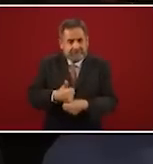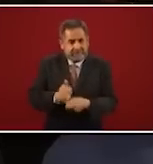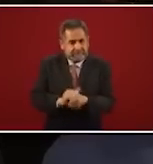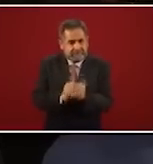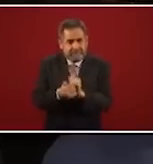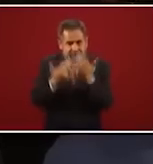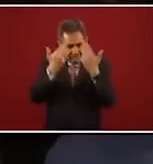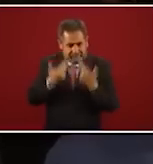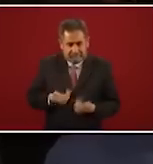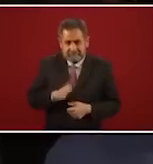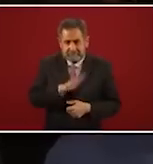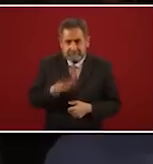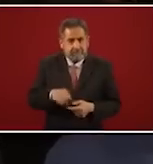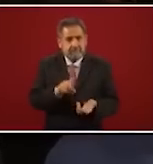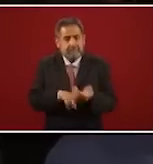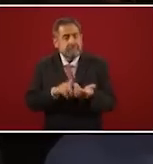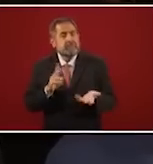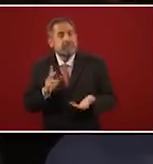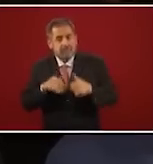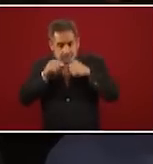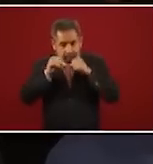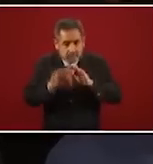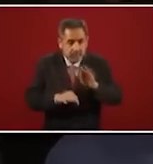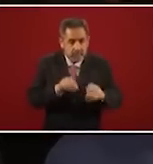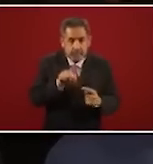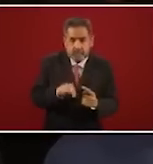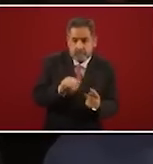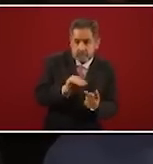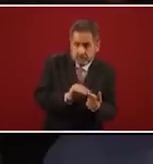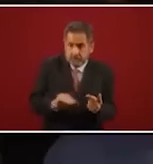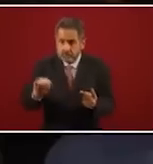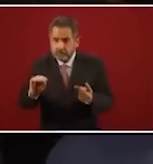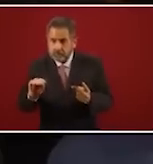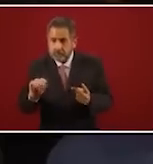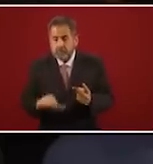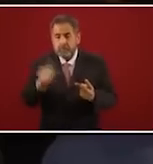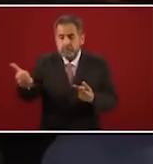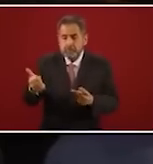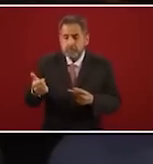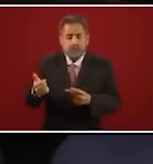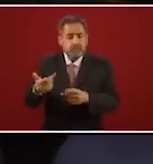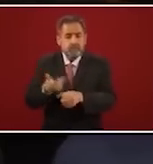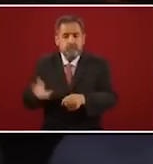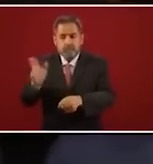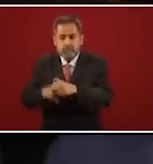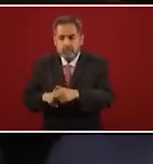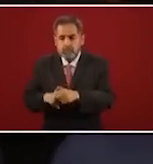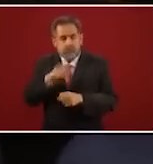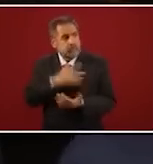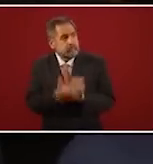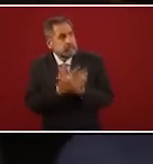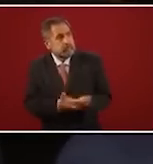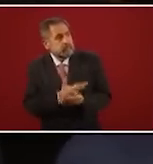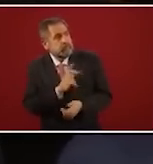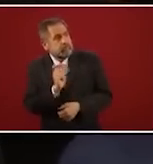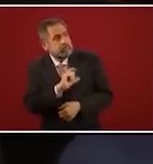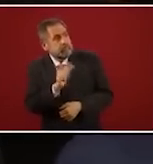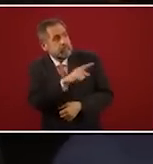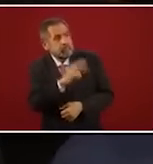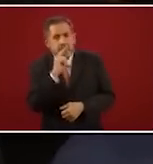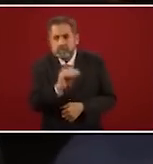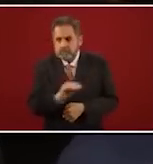niños pueden recibir la atención en algún otro lugar para no estar a expensas de esta